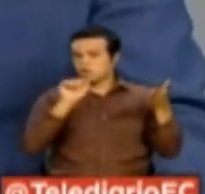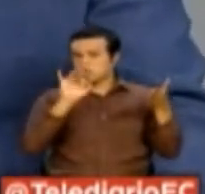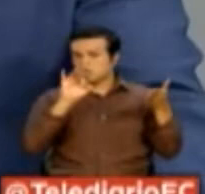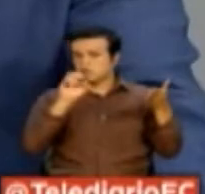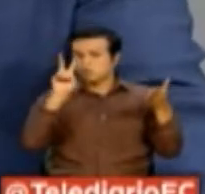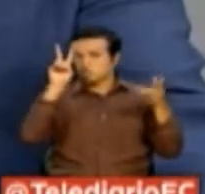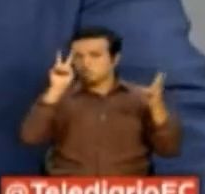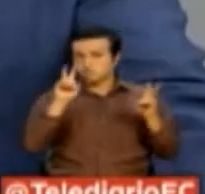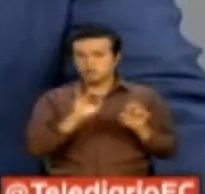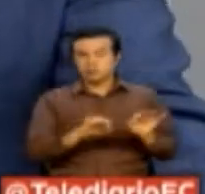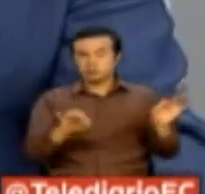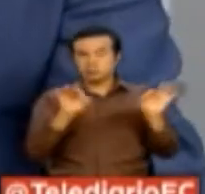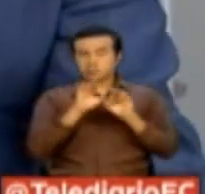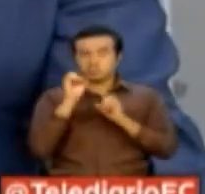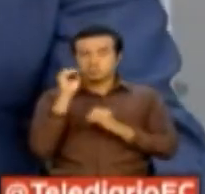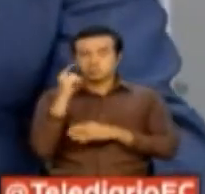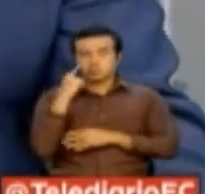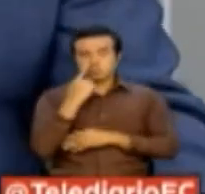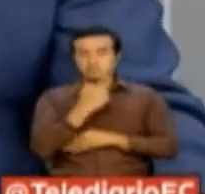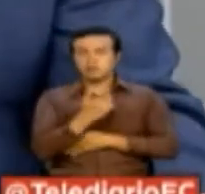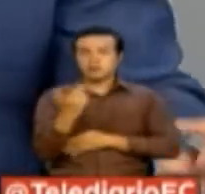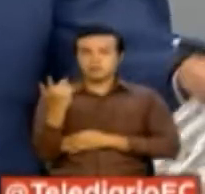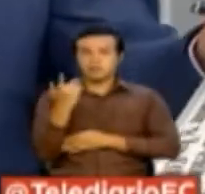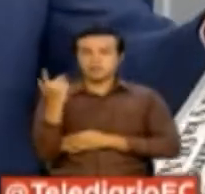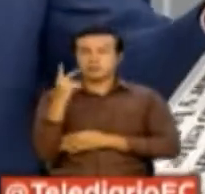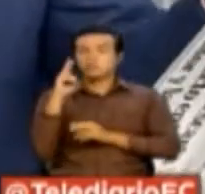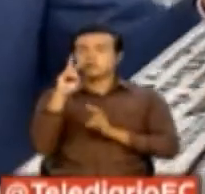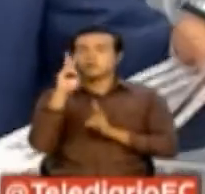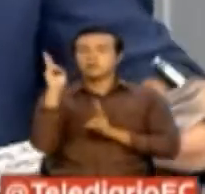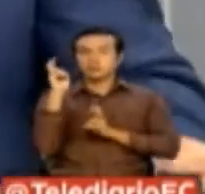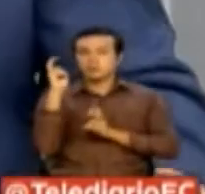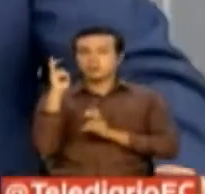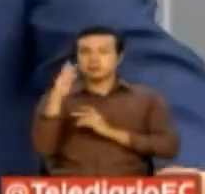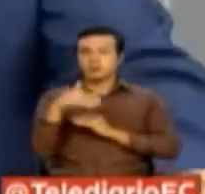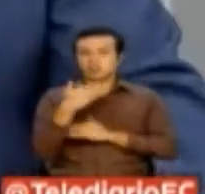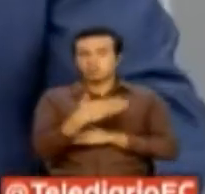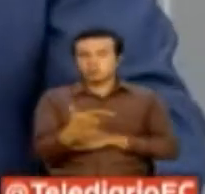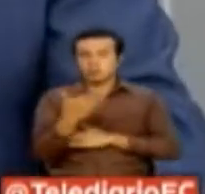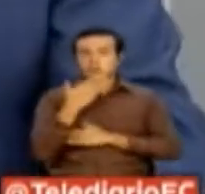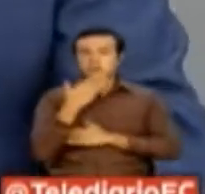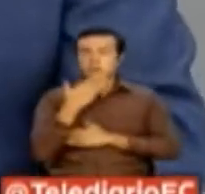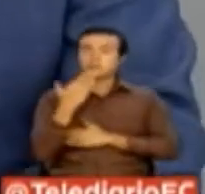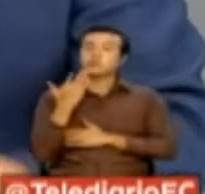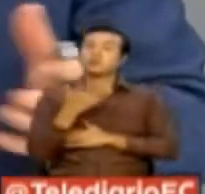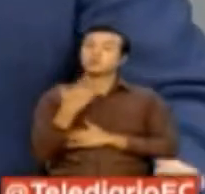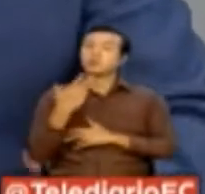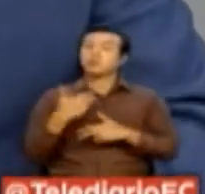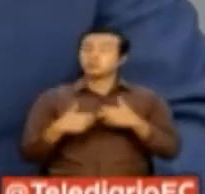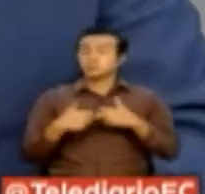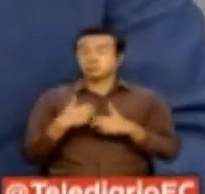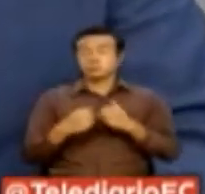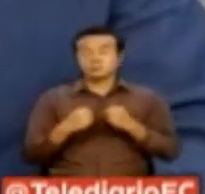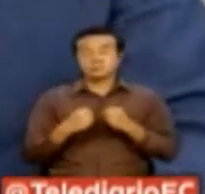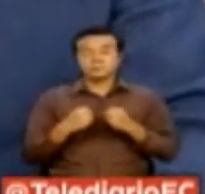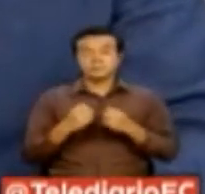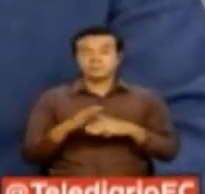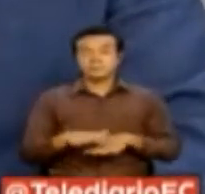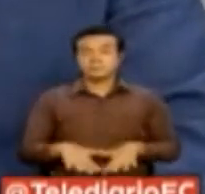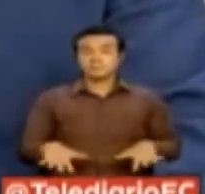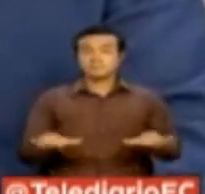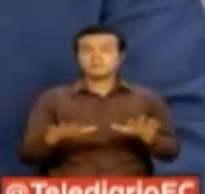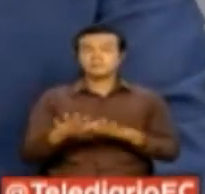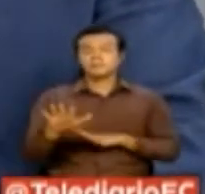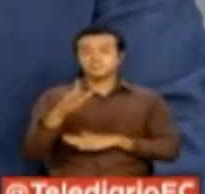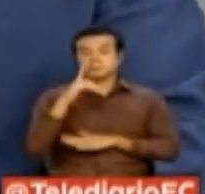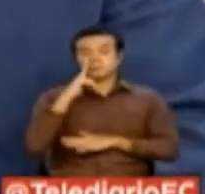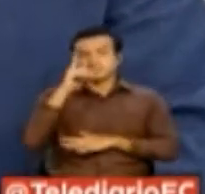nos tiene interesante información sobre las consecuencias y los efectos ulteriores de